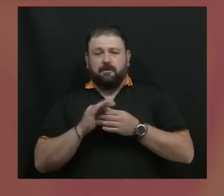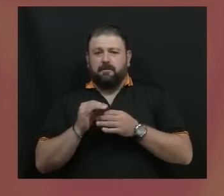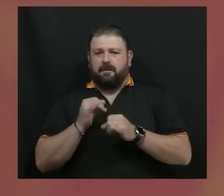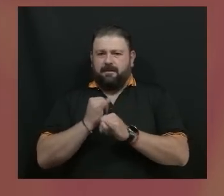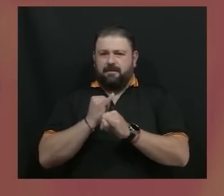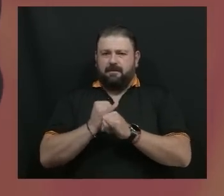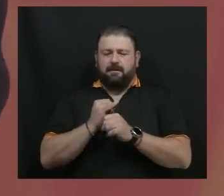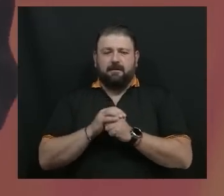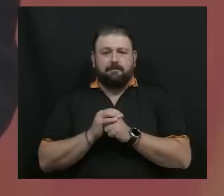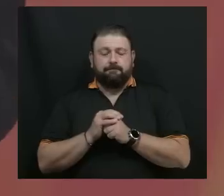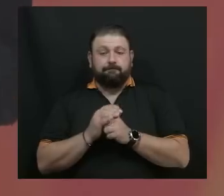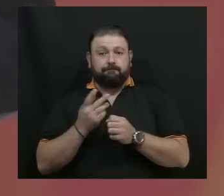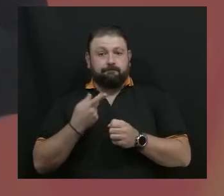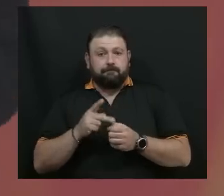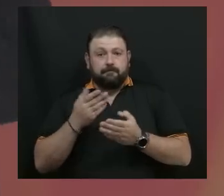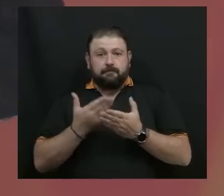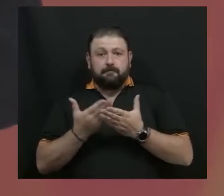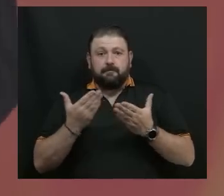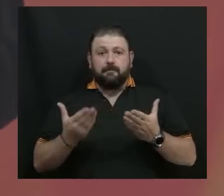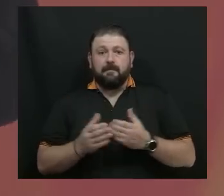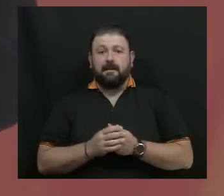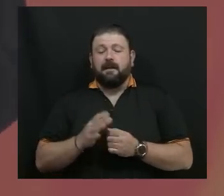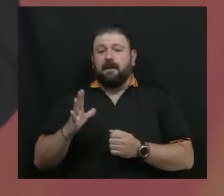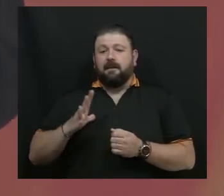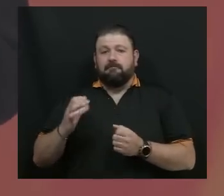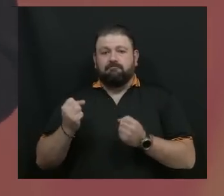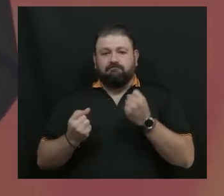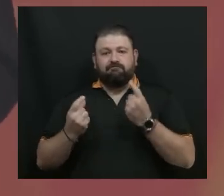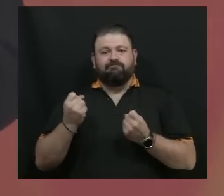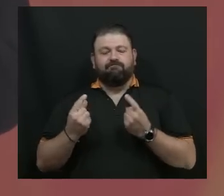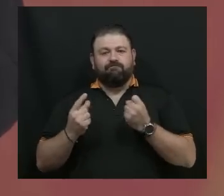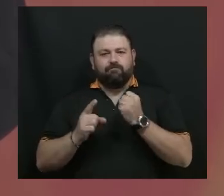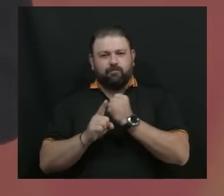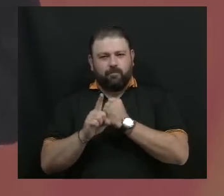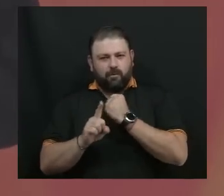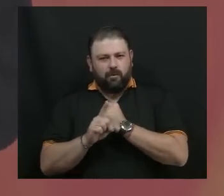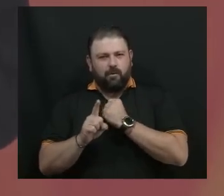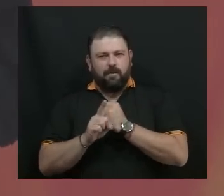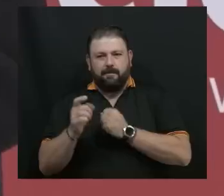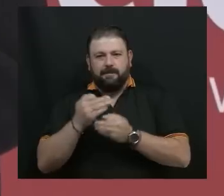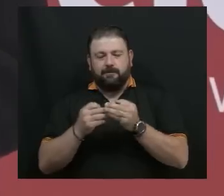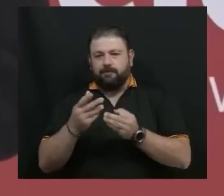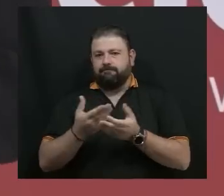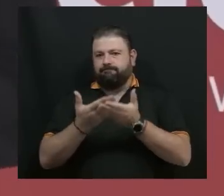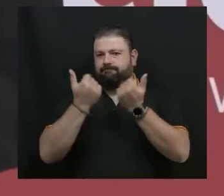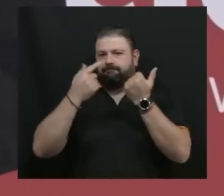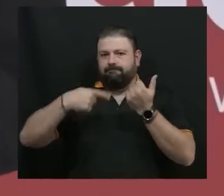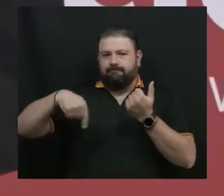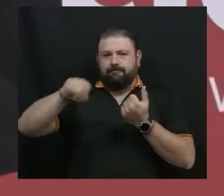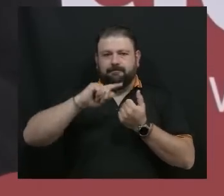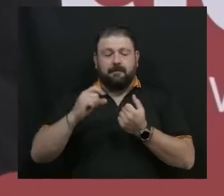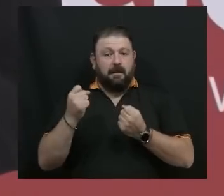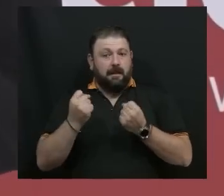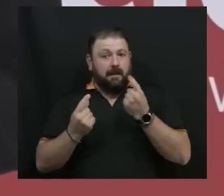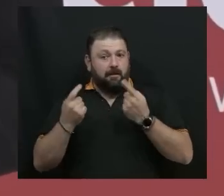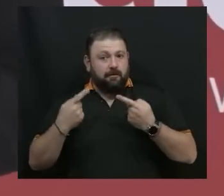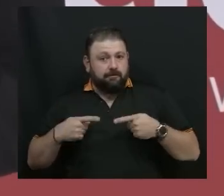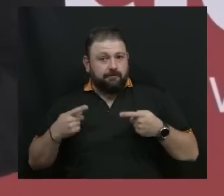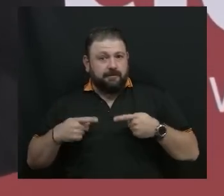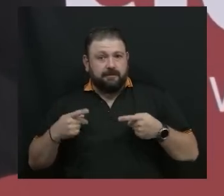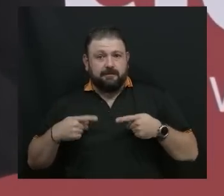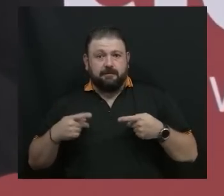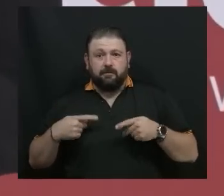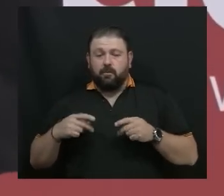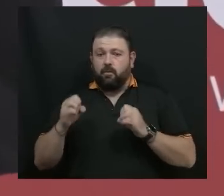Desafortunadamente, pues surgieron algunos problemas en el camino, como se podrán imaginar. Mientras algunas personas lo